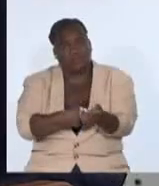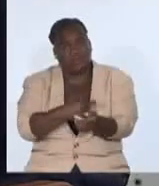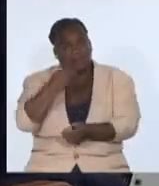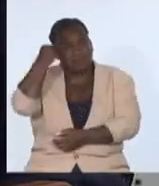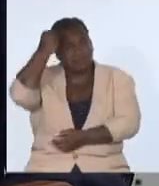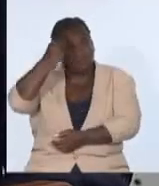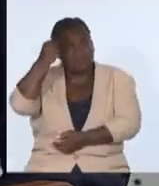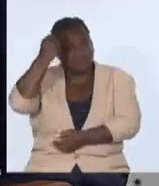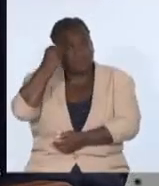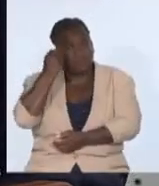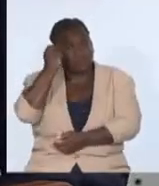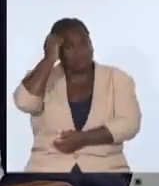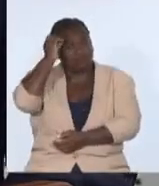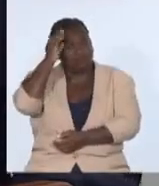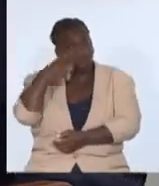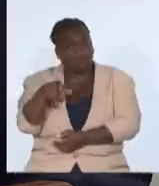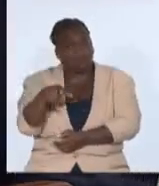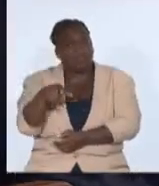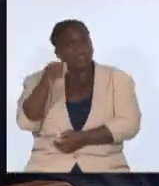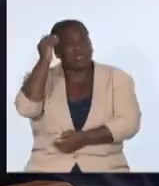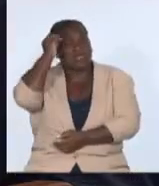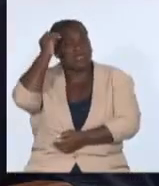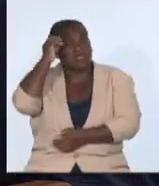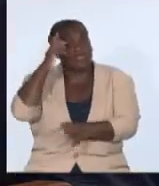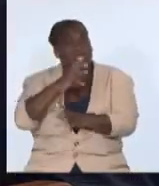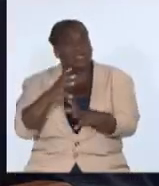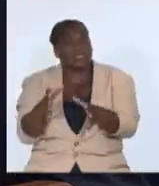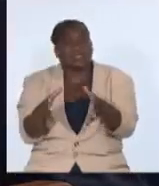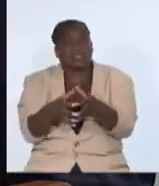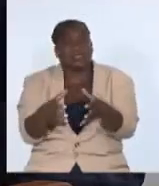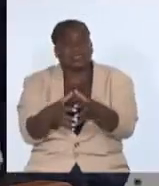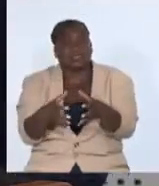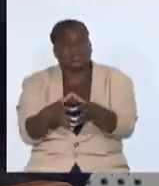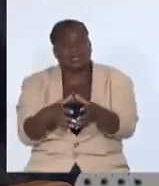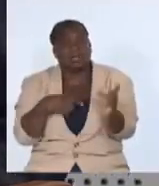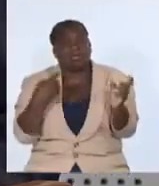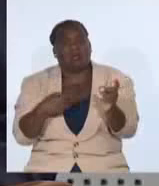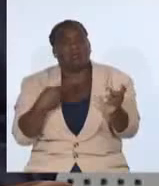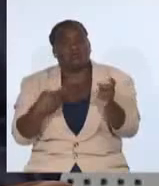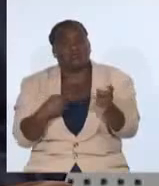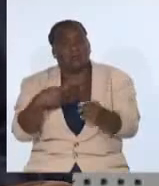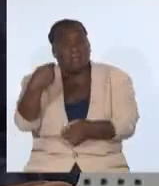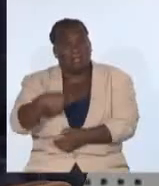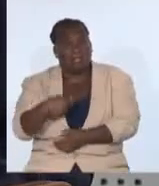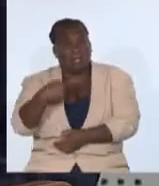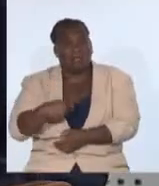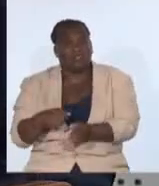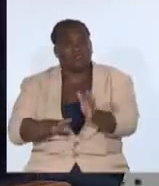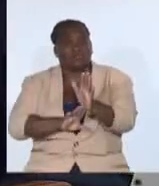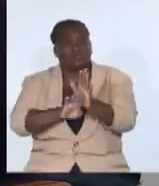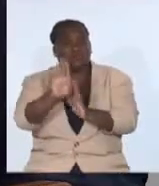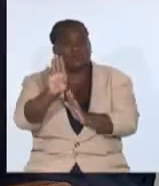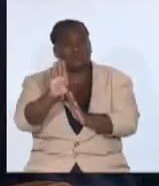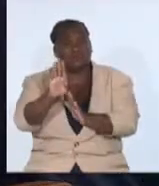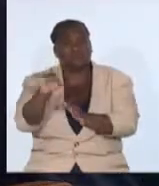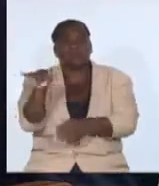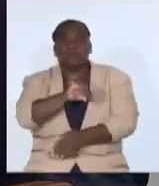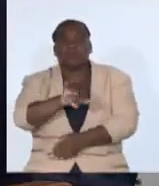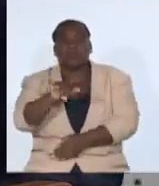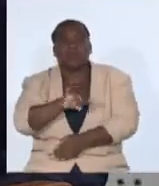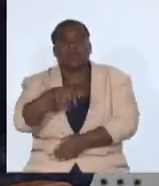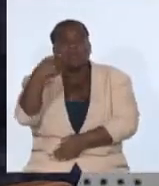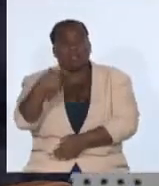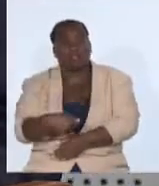pensamiento creativo y la sapiencia colectiva luchemos por nuestro derecho al desarrollo que es también el derecho